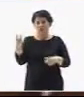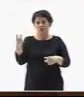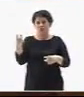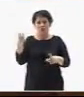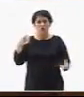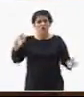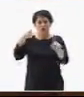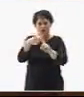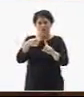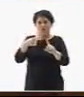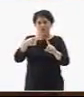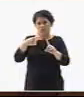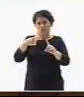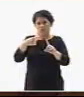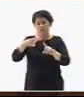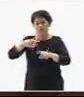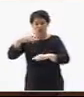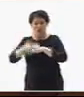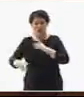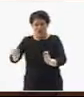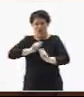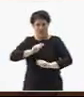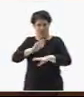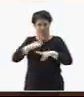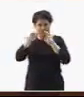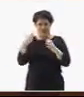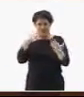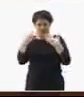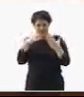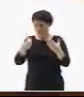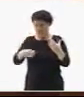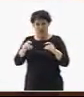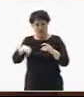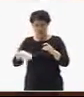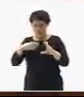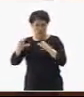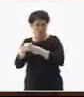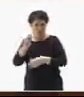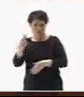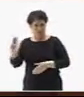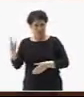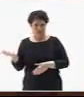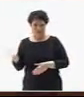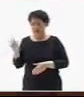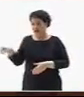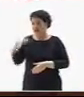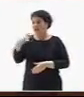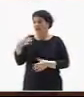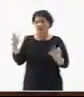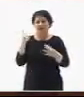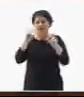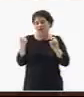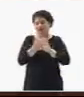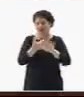consensos es el Partido Popular. ¿Y cuál ha sido su línea roja ha sido hablar de la sanidad, de la